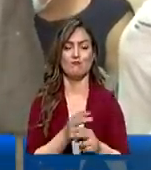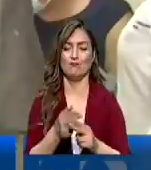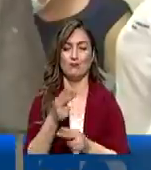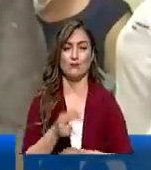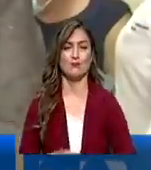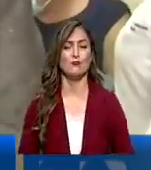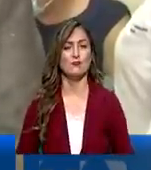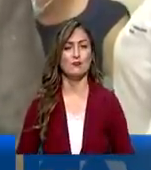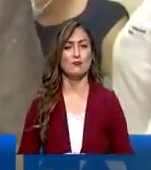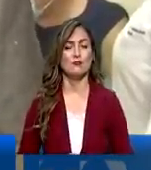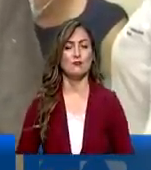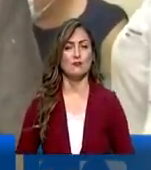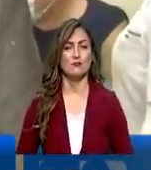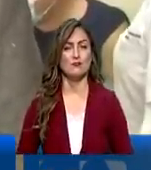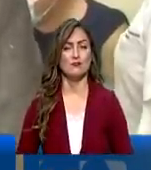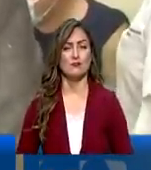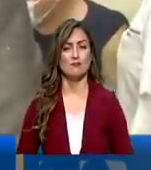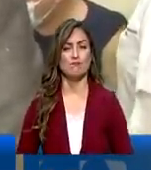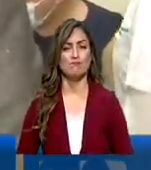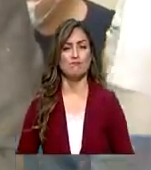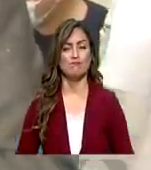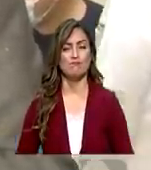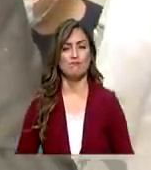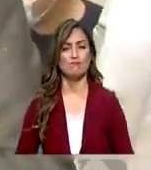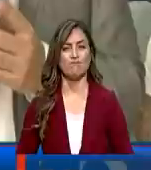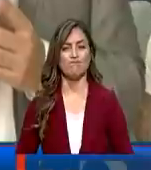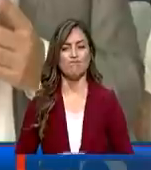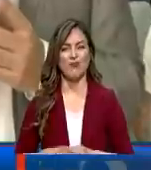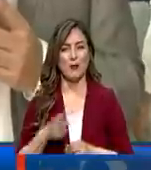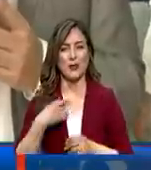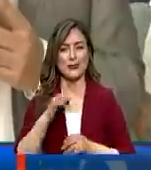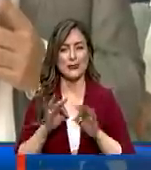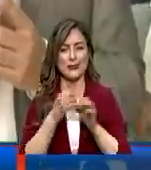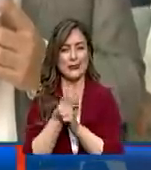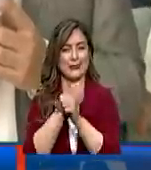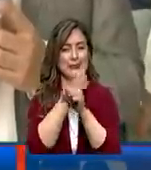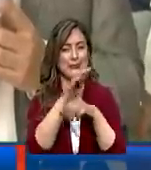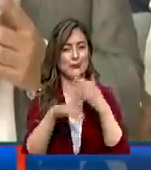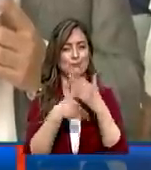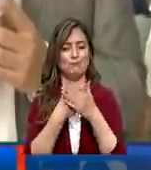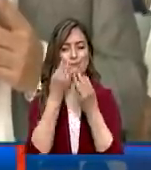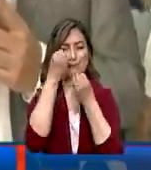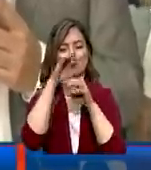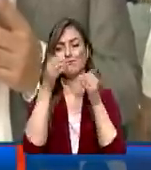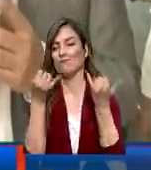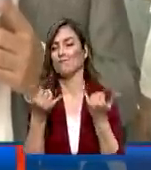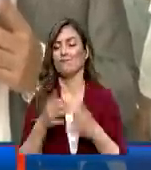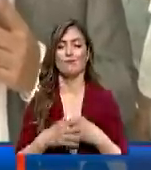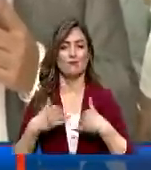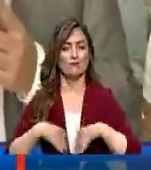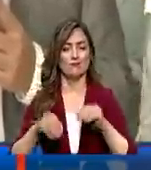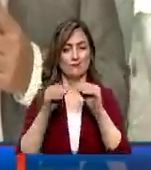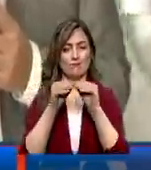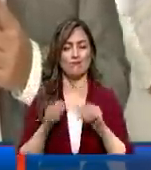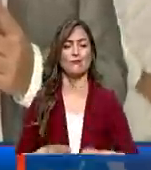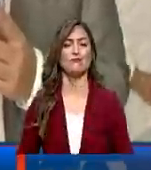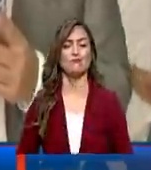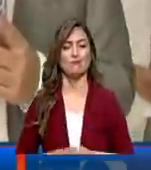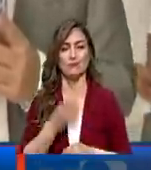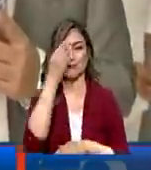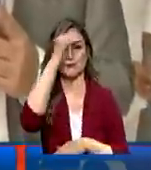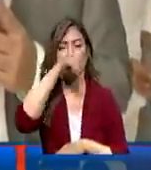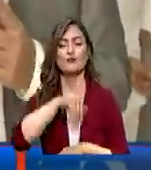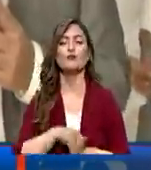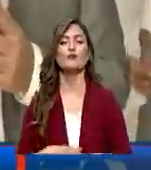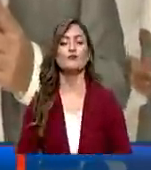pronto posible para alcanzar la anhelada inmunidad de rebaño. Es la información que les tenemos desde este punto. Regresamos con ustedes. Buenas